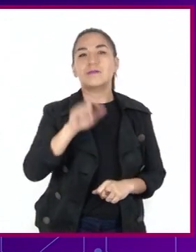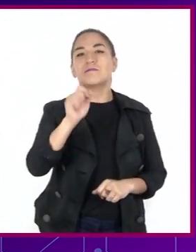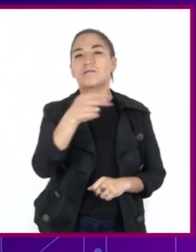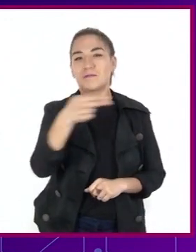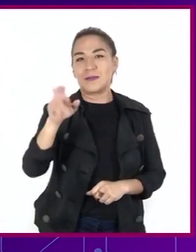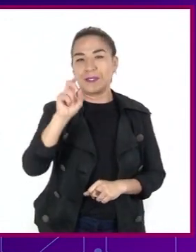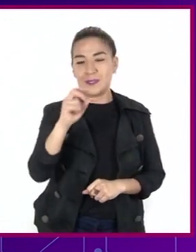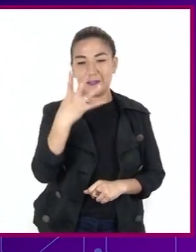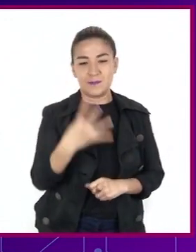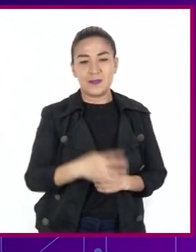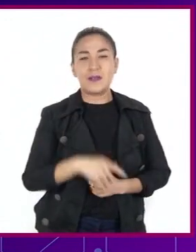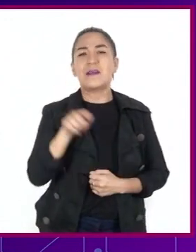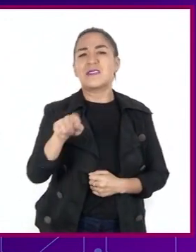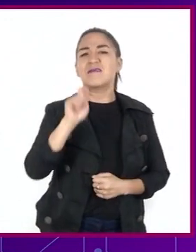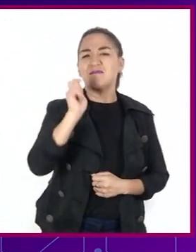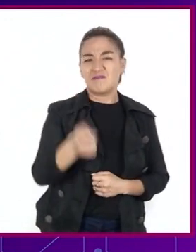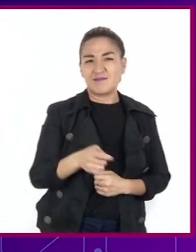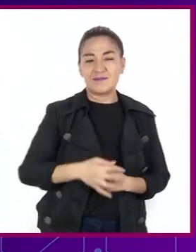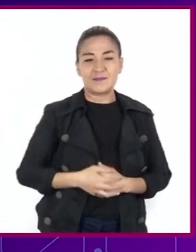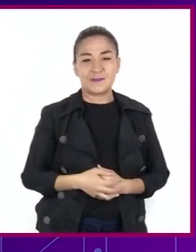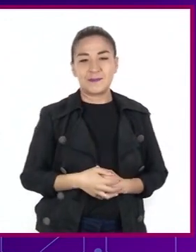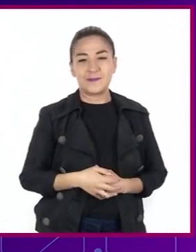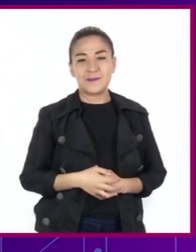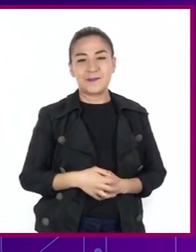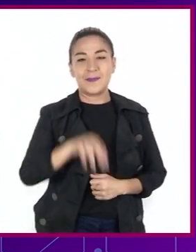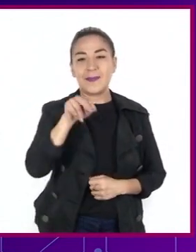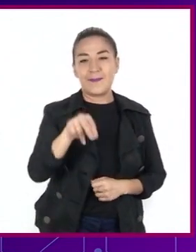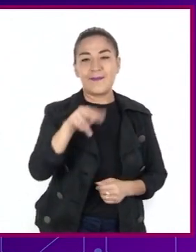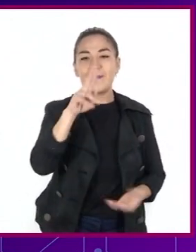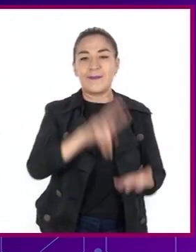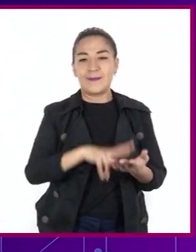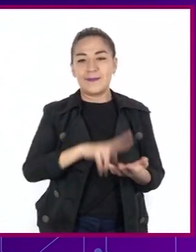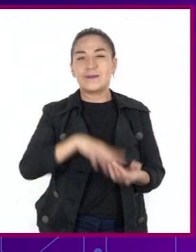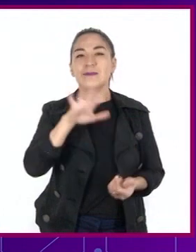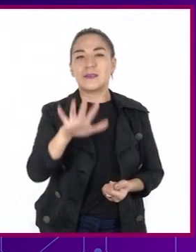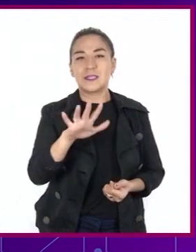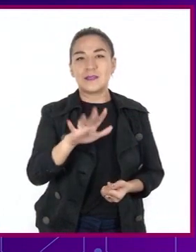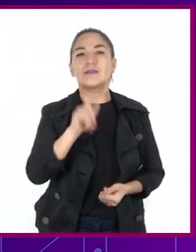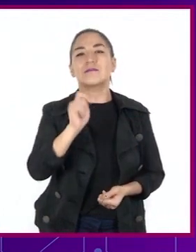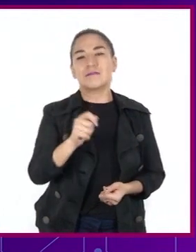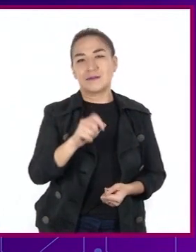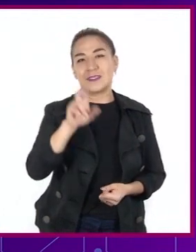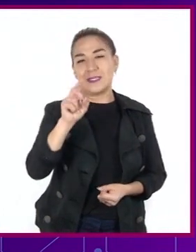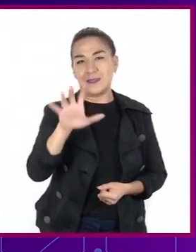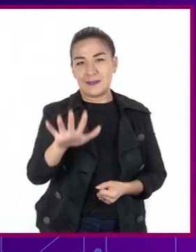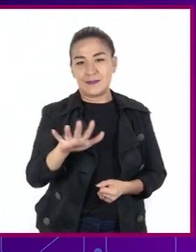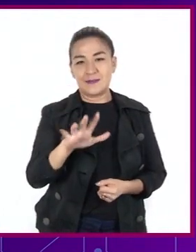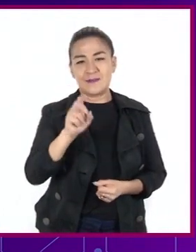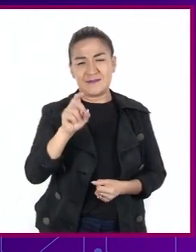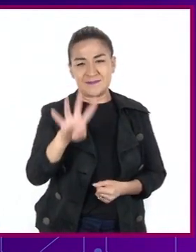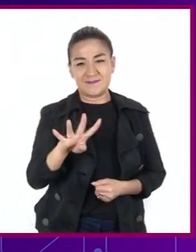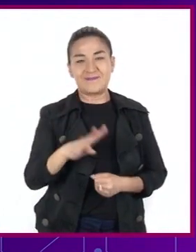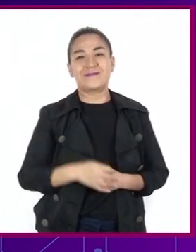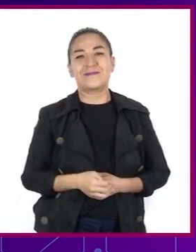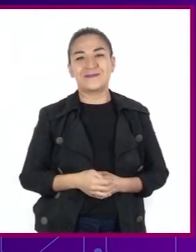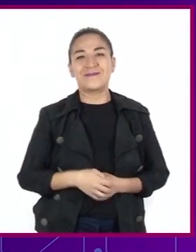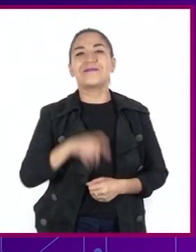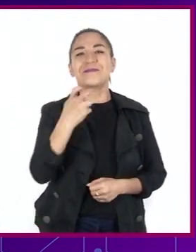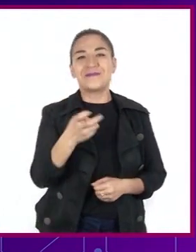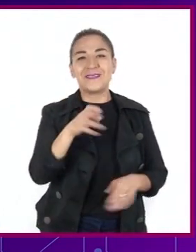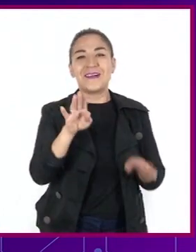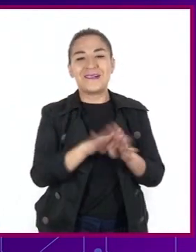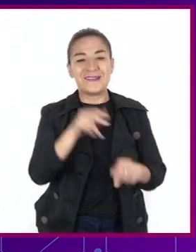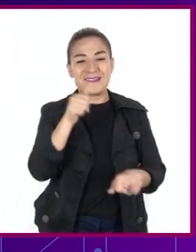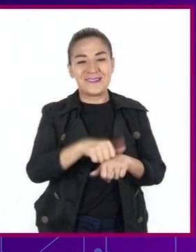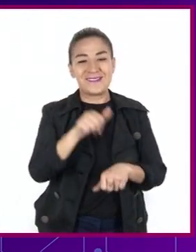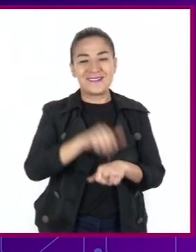34. Eso quiere decir que cuando n vale 5, el término es 34. Ya hemos terminado de calcular los